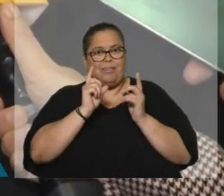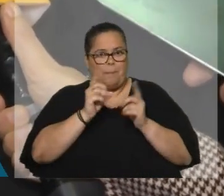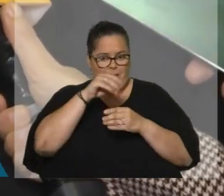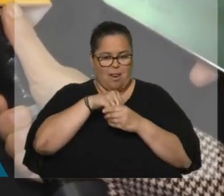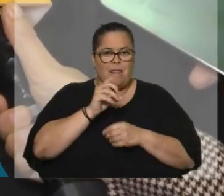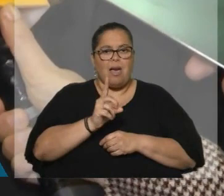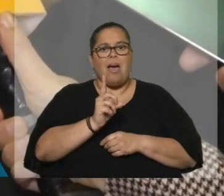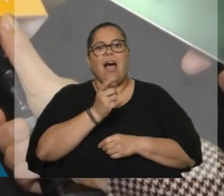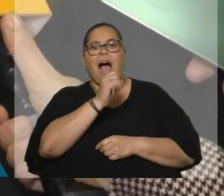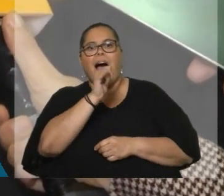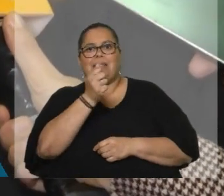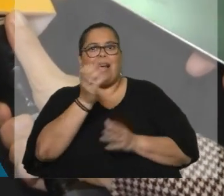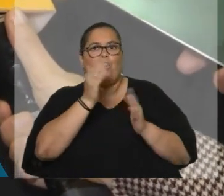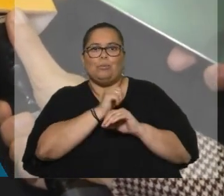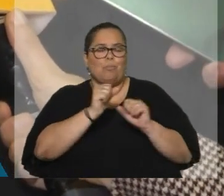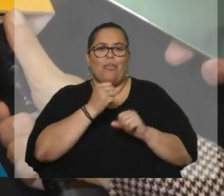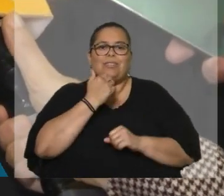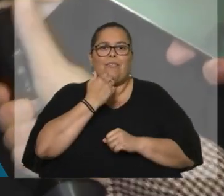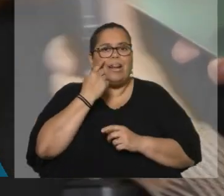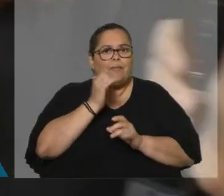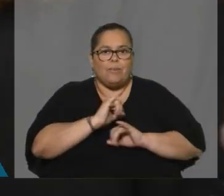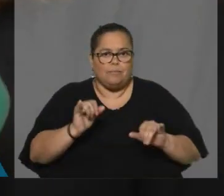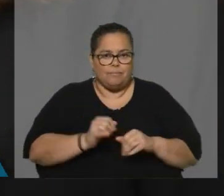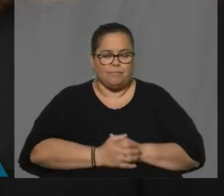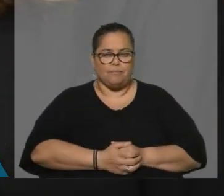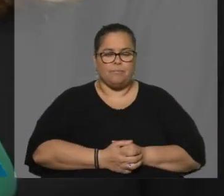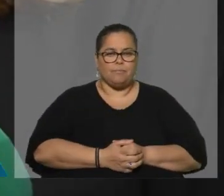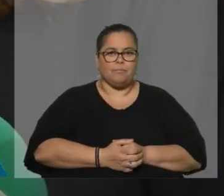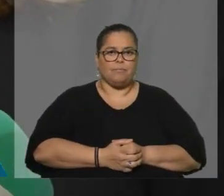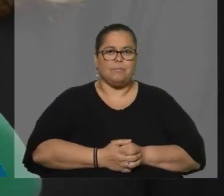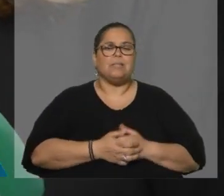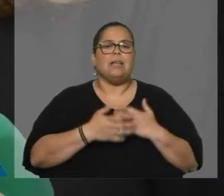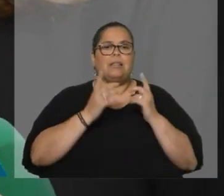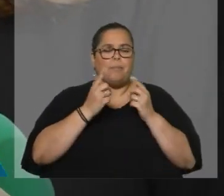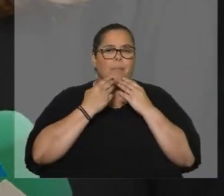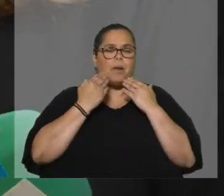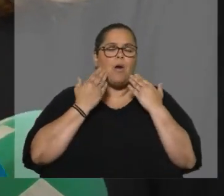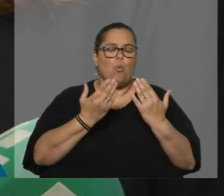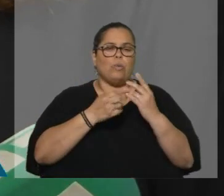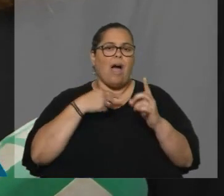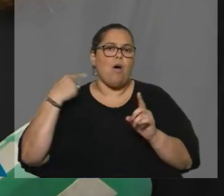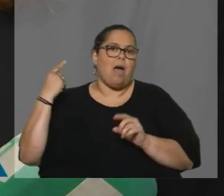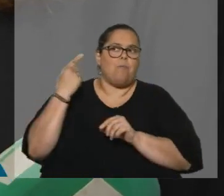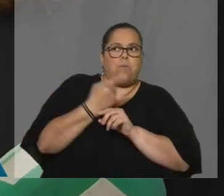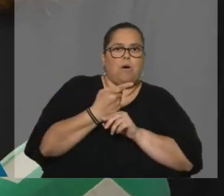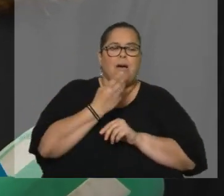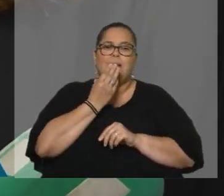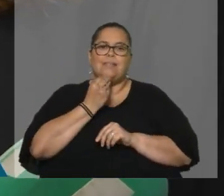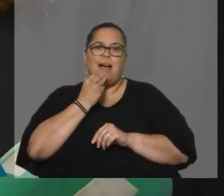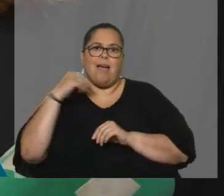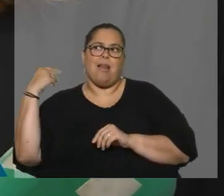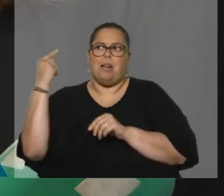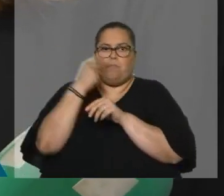a a poder saber que esto se terminó embajadora la ofensiva en respuesta que ha realizado Israel sobre gasa ha sido duramente